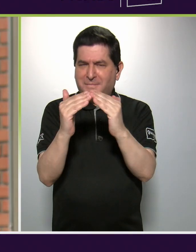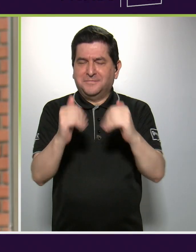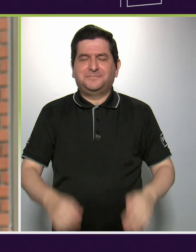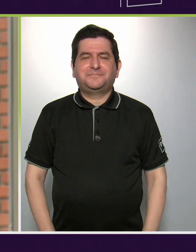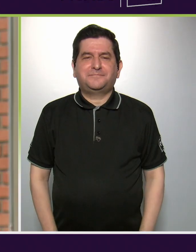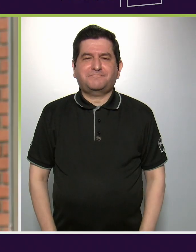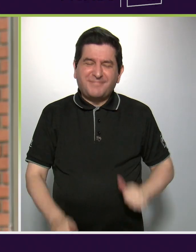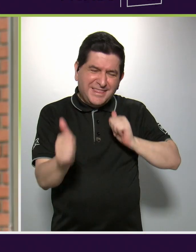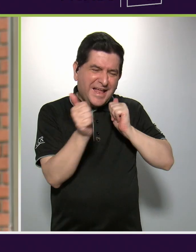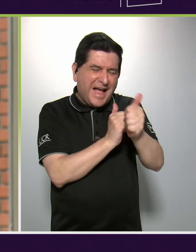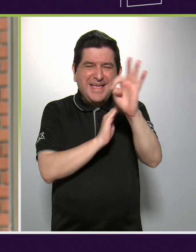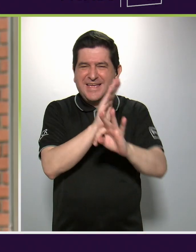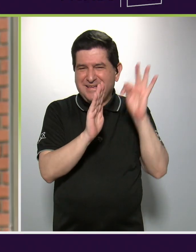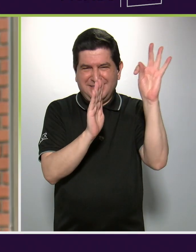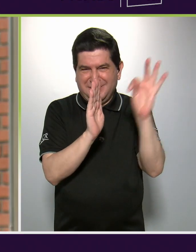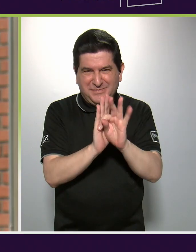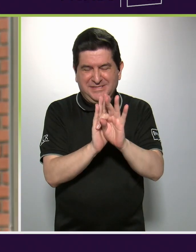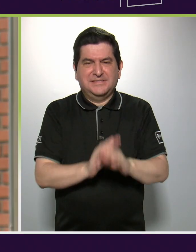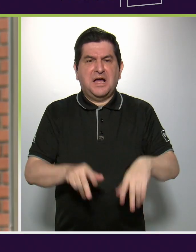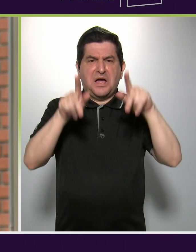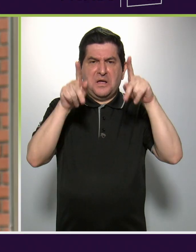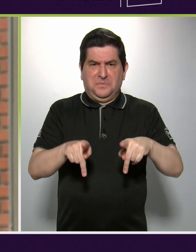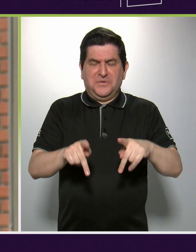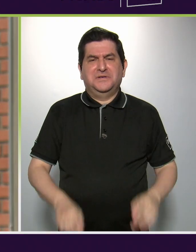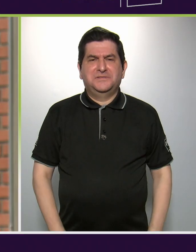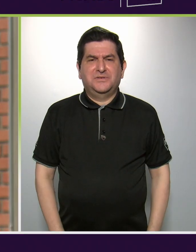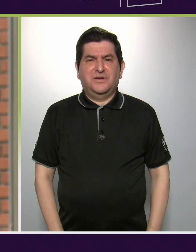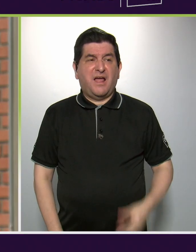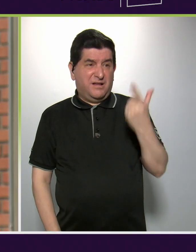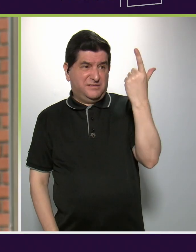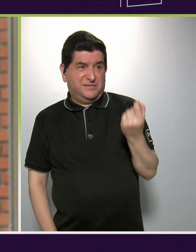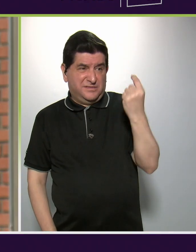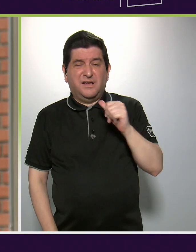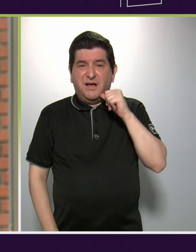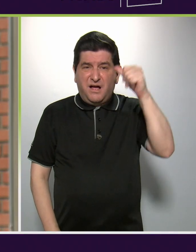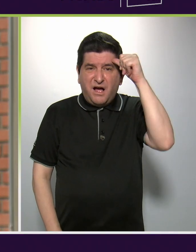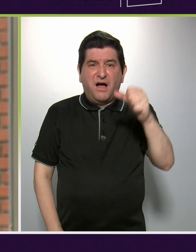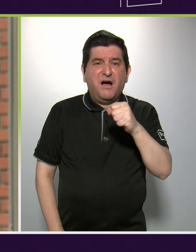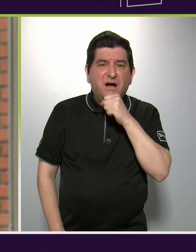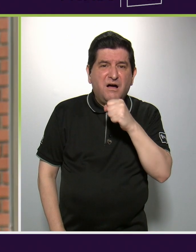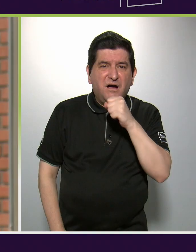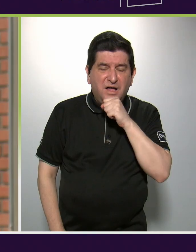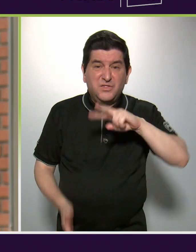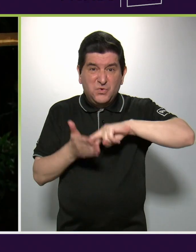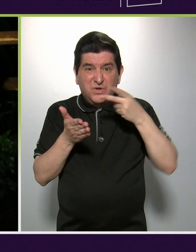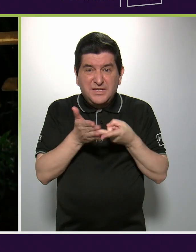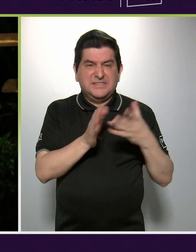comunidad. Entonces hay que superar el estereotipo de que las personas pensionadas, adultas